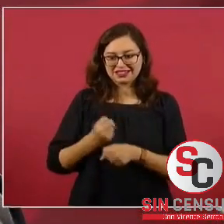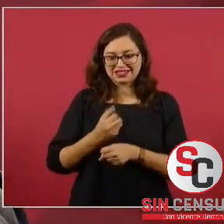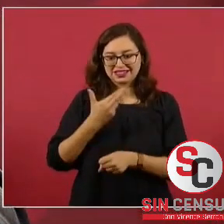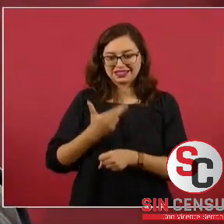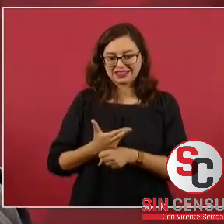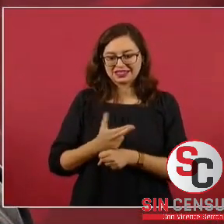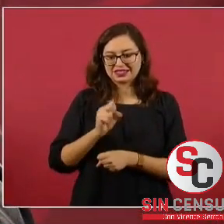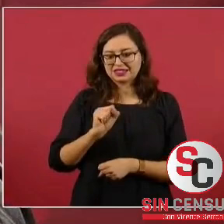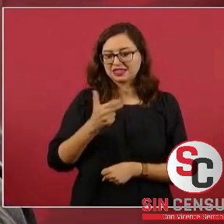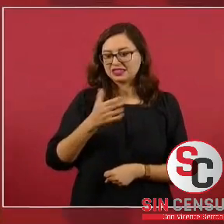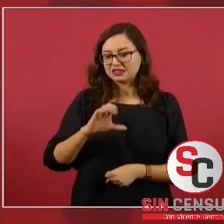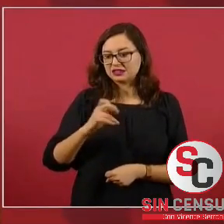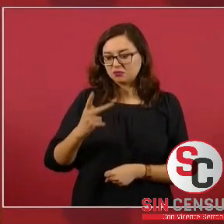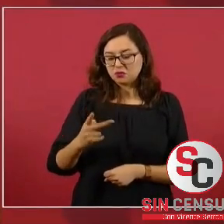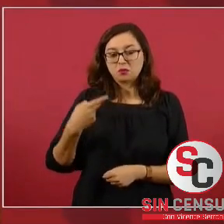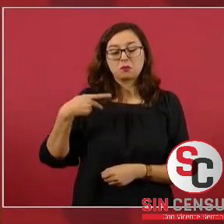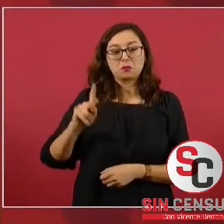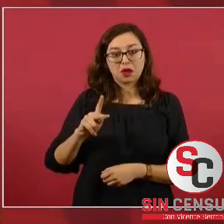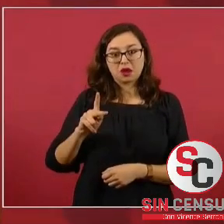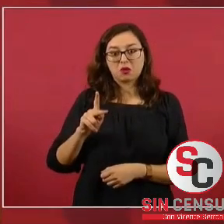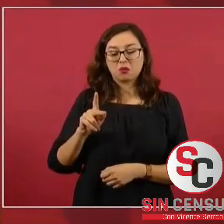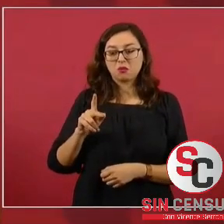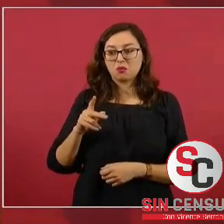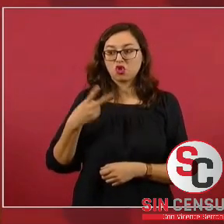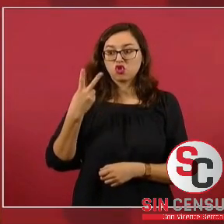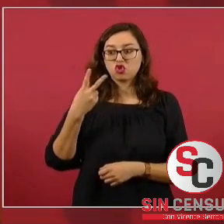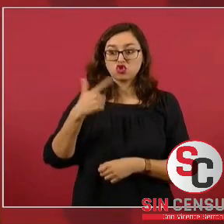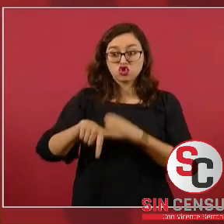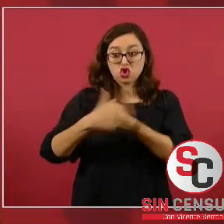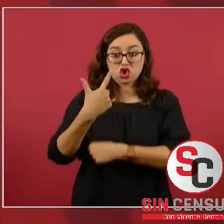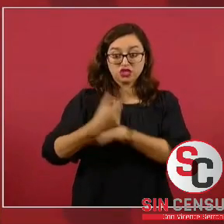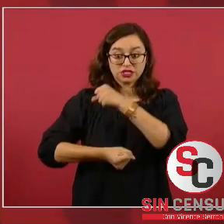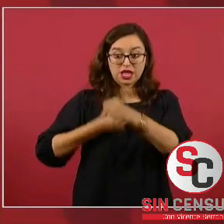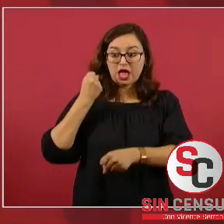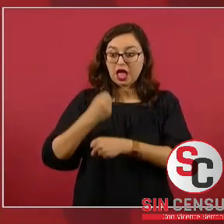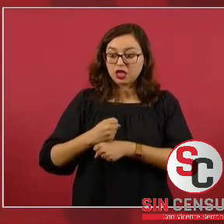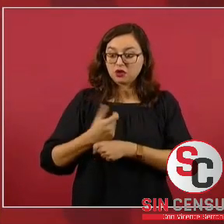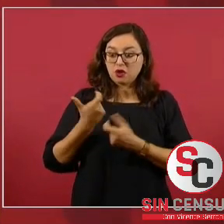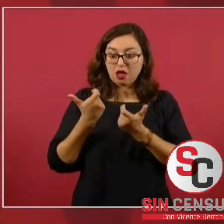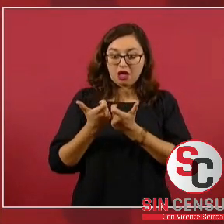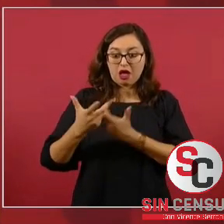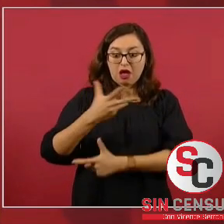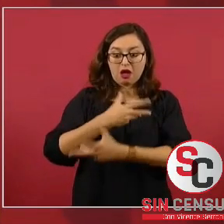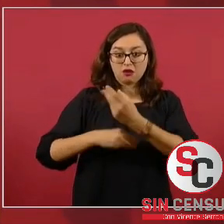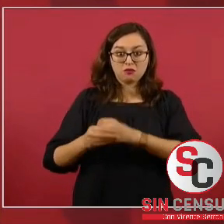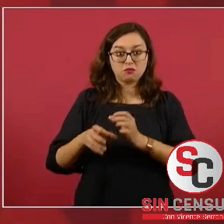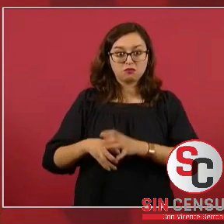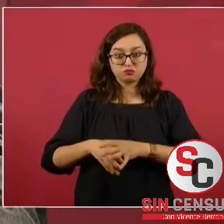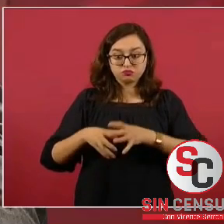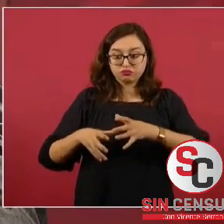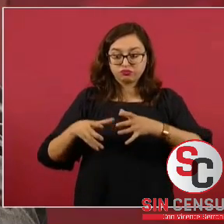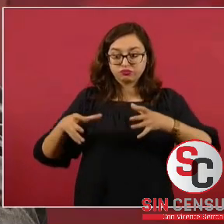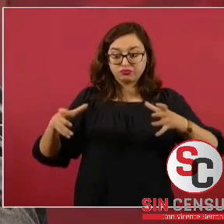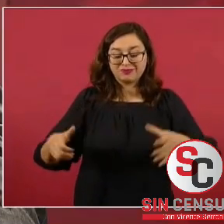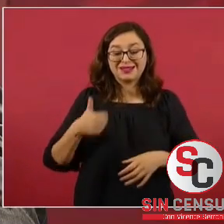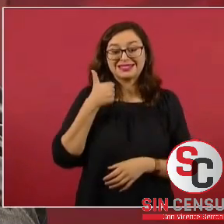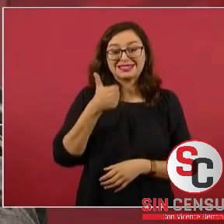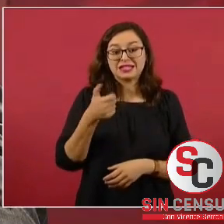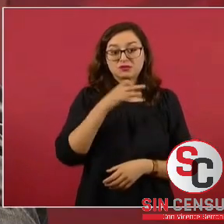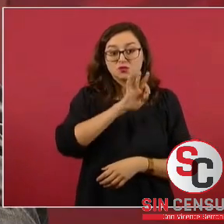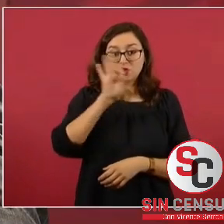economía de México creció a una tasa promedio anual del 6%.